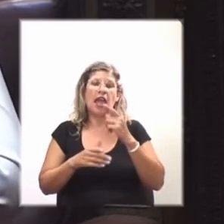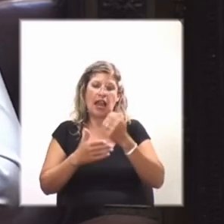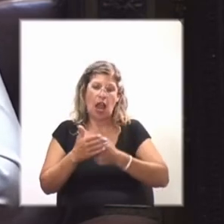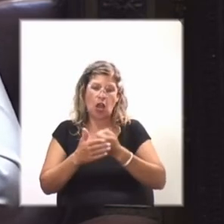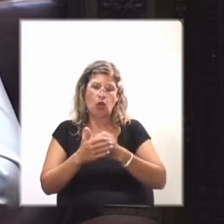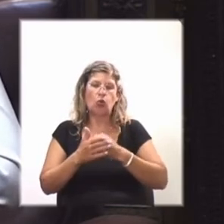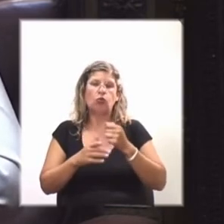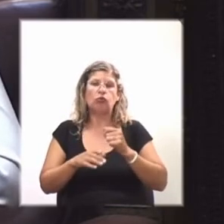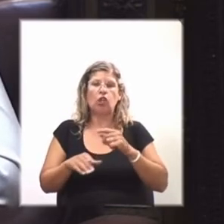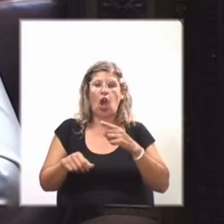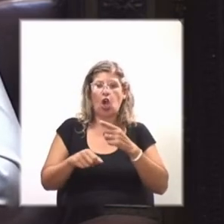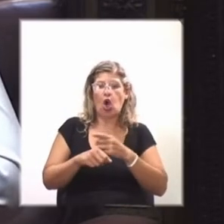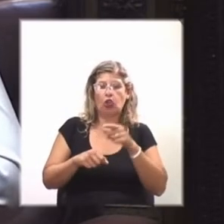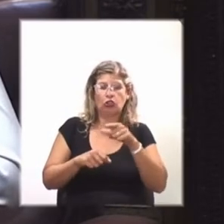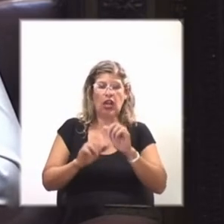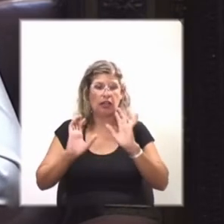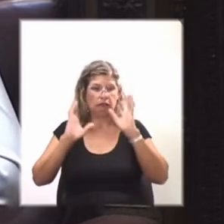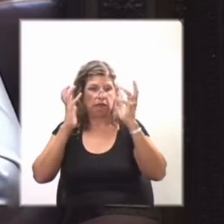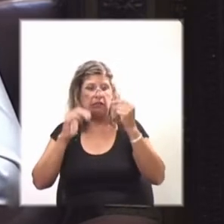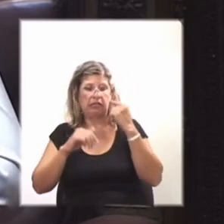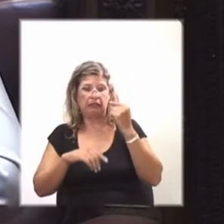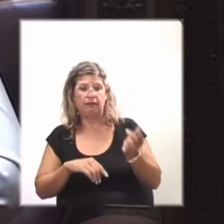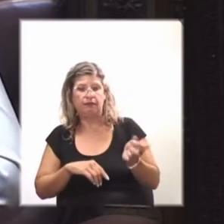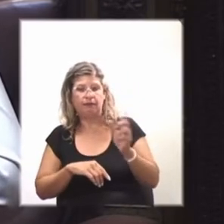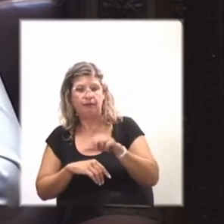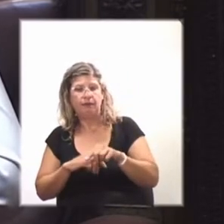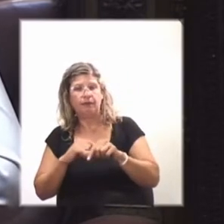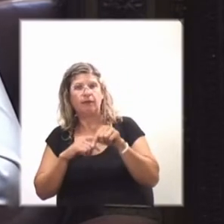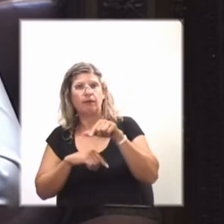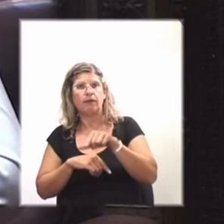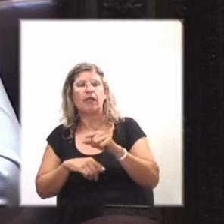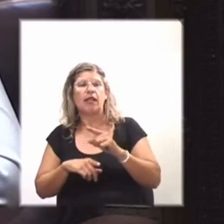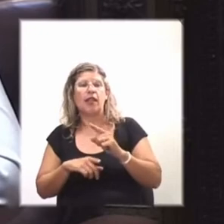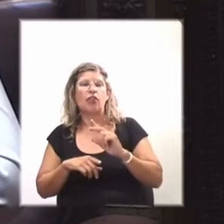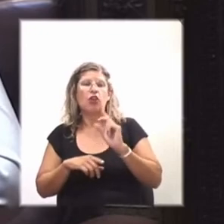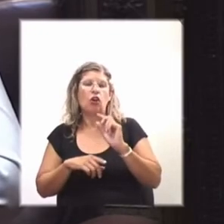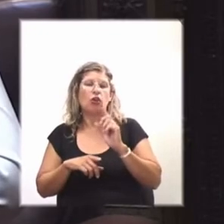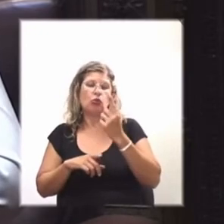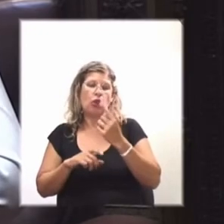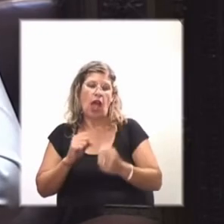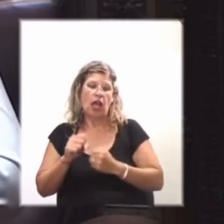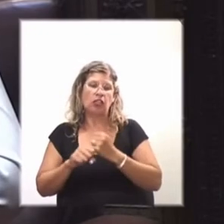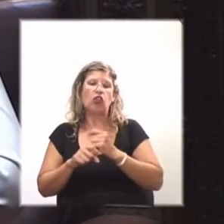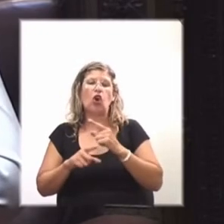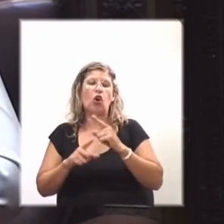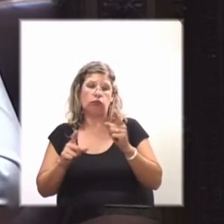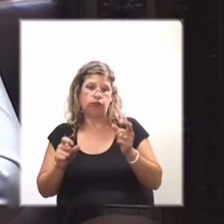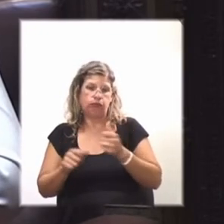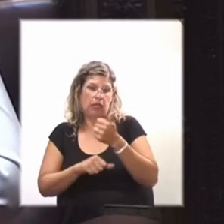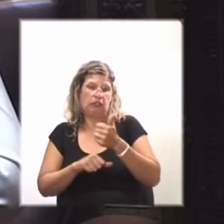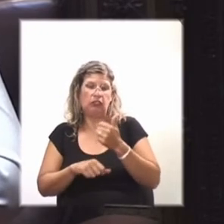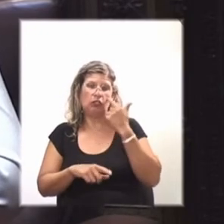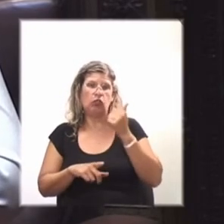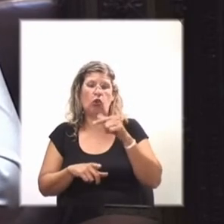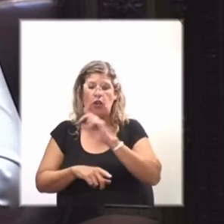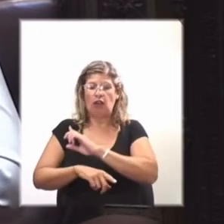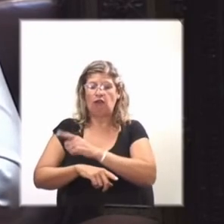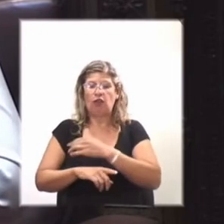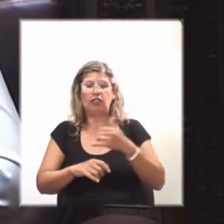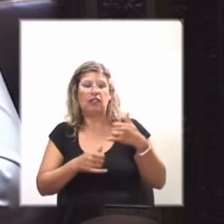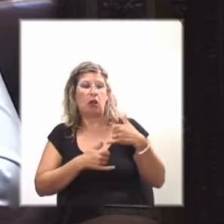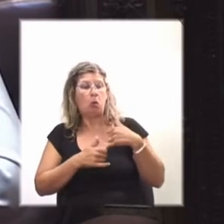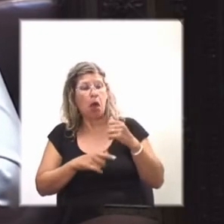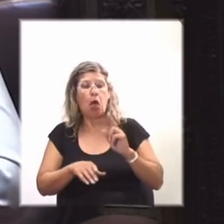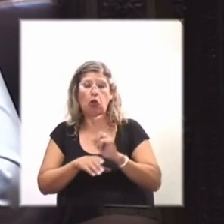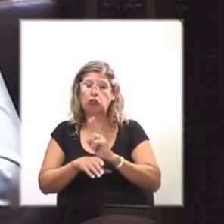entre otros conceptos afirman que a través de 12 meses de operaciones exitosas, las Fuerzas Armadas lograron asumir el control de la